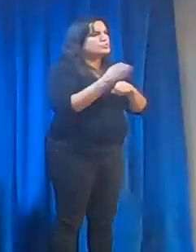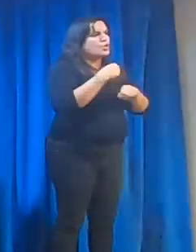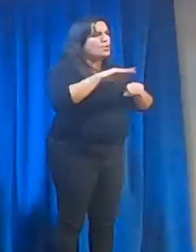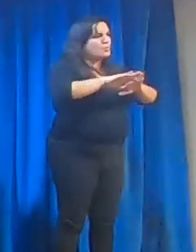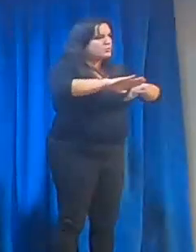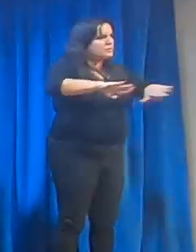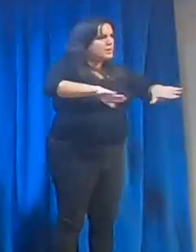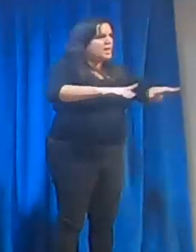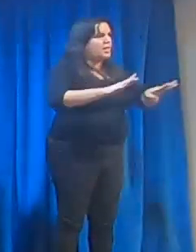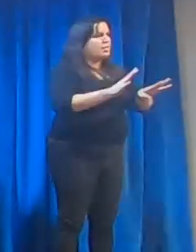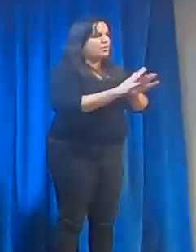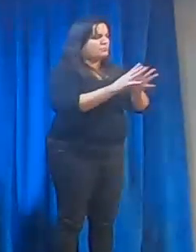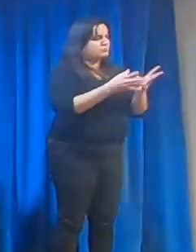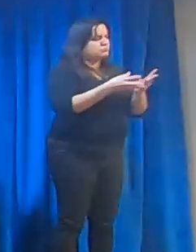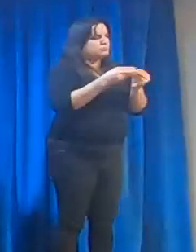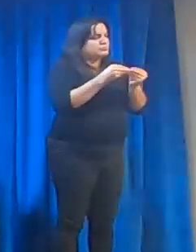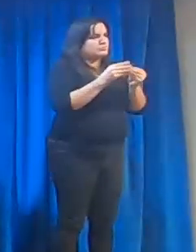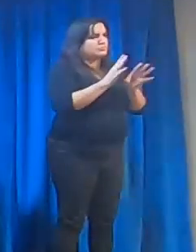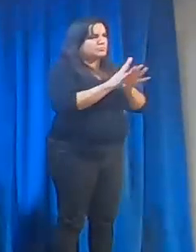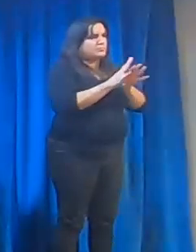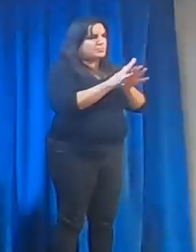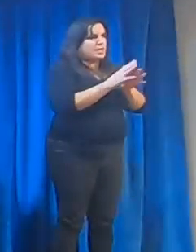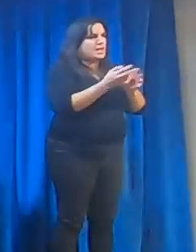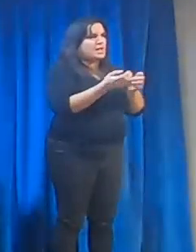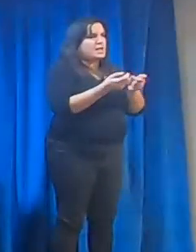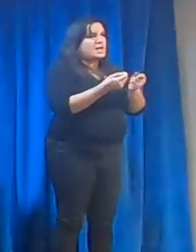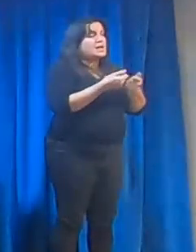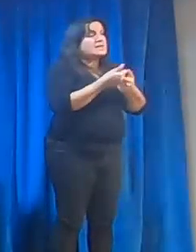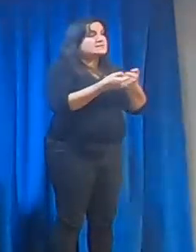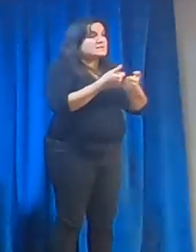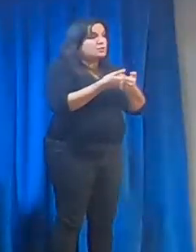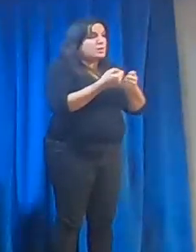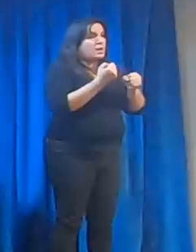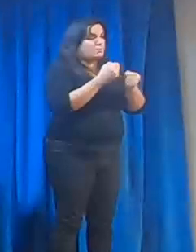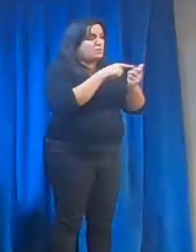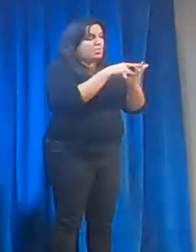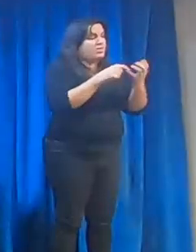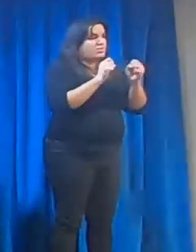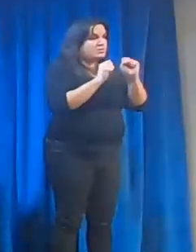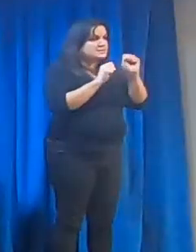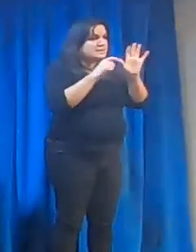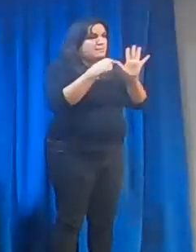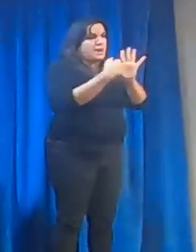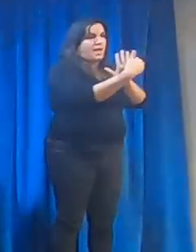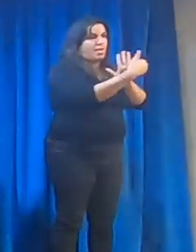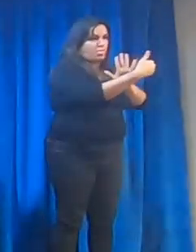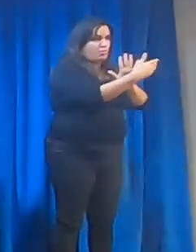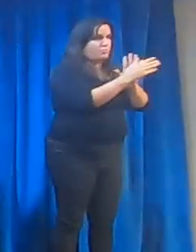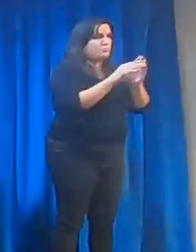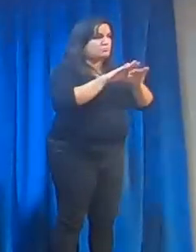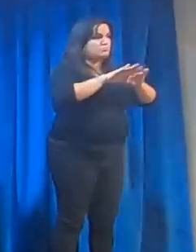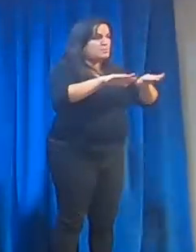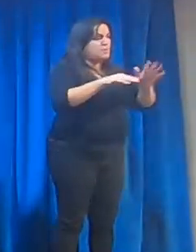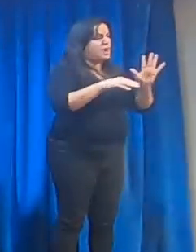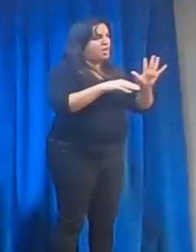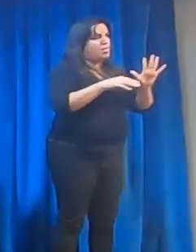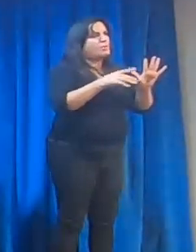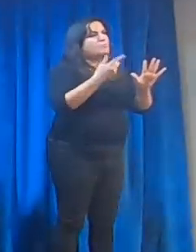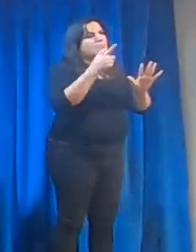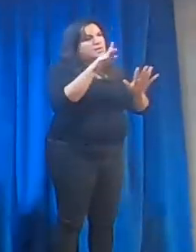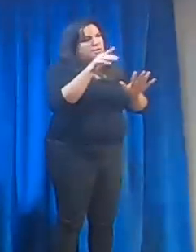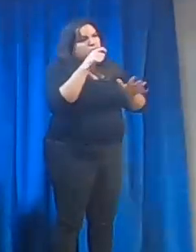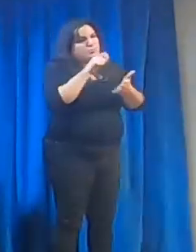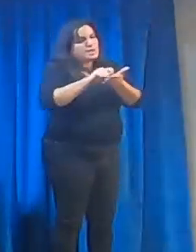praxias son con los dedos todos juntos. O sea que ahí crea una dificultad en este caso,